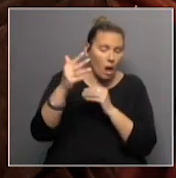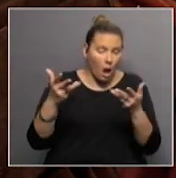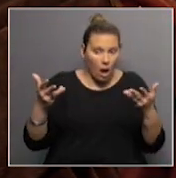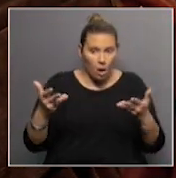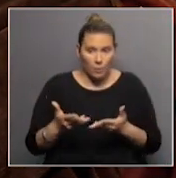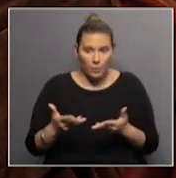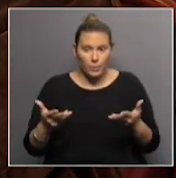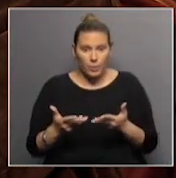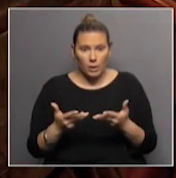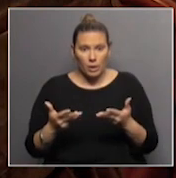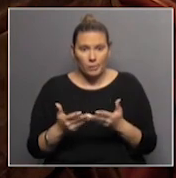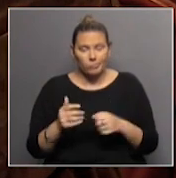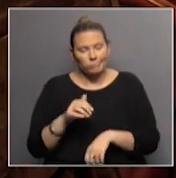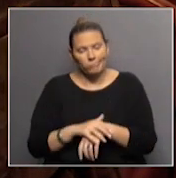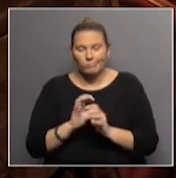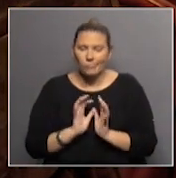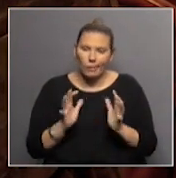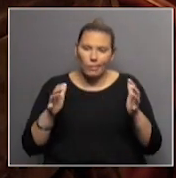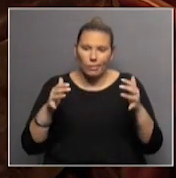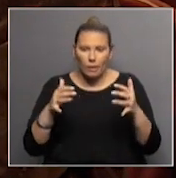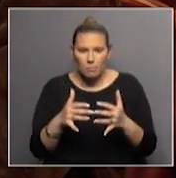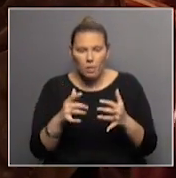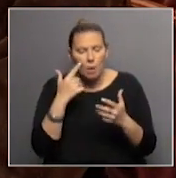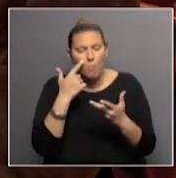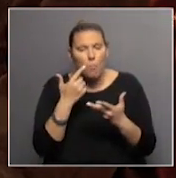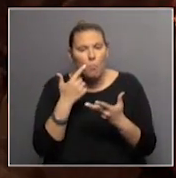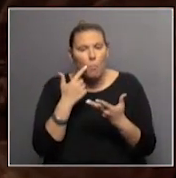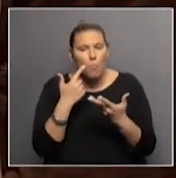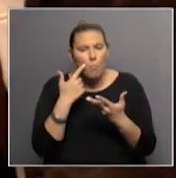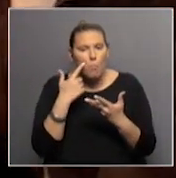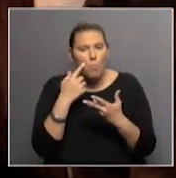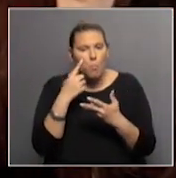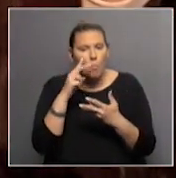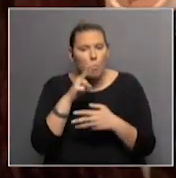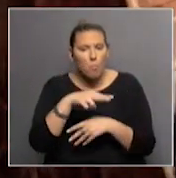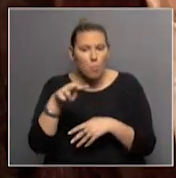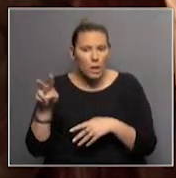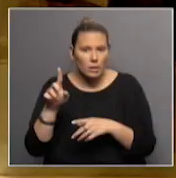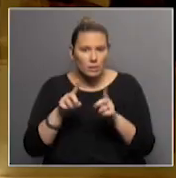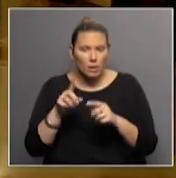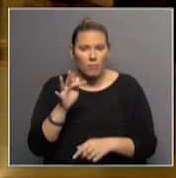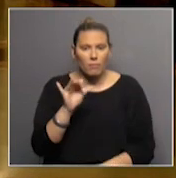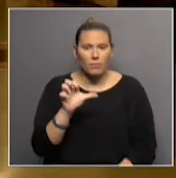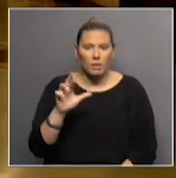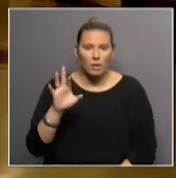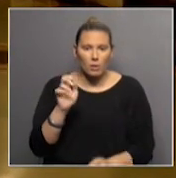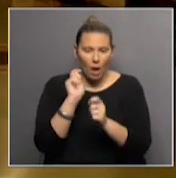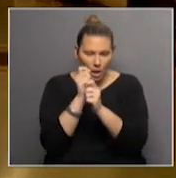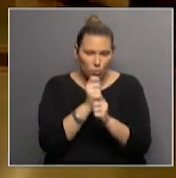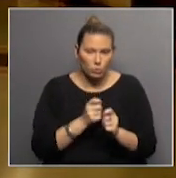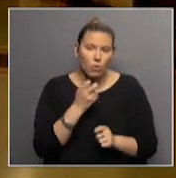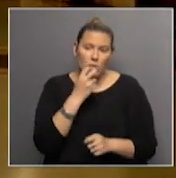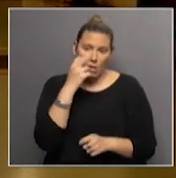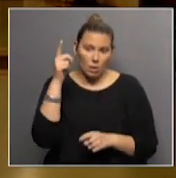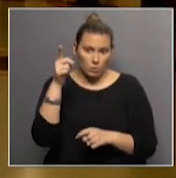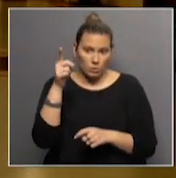día, y debido a la pandemia, tenemos una muestra de algunas de las obras de Carlos Fierro, que es un escultor maragato,